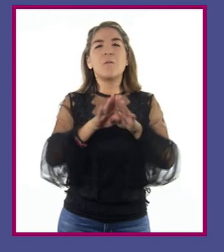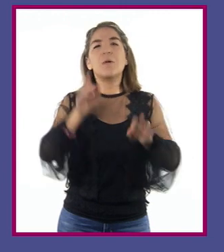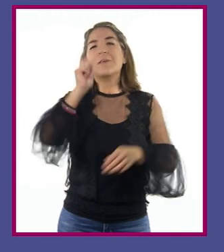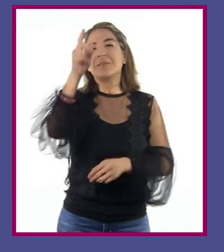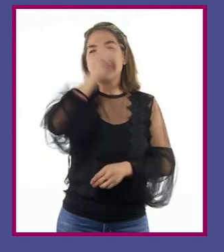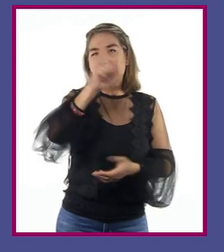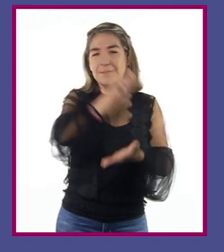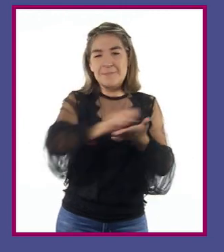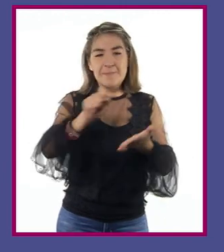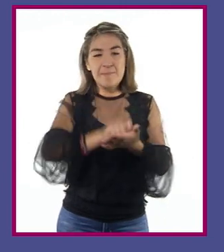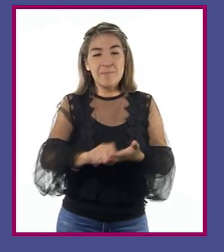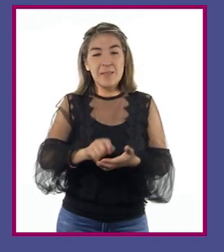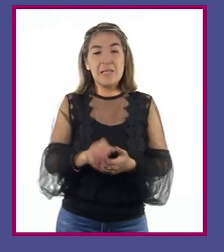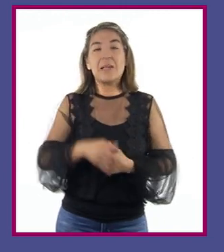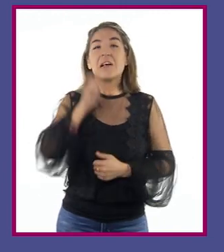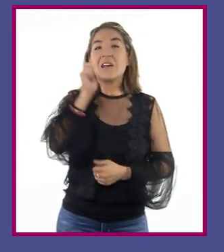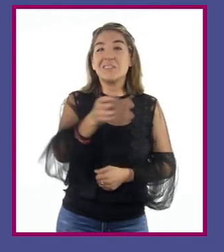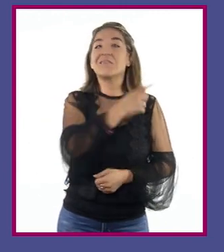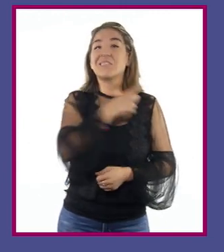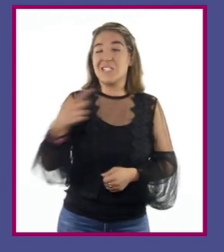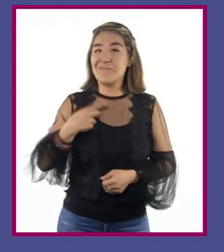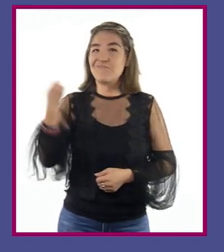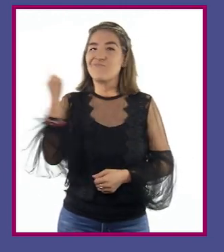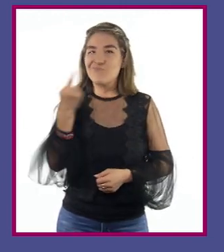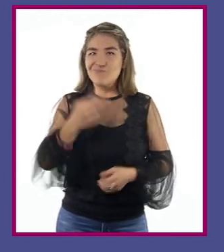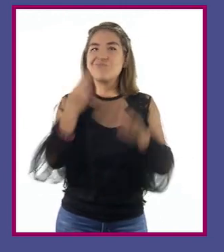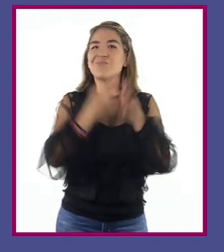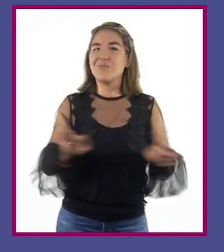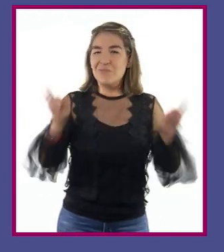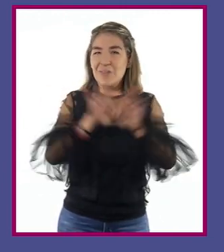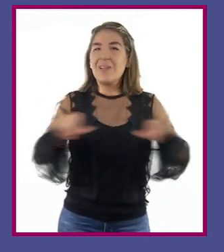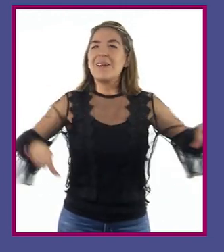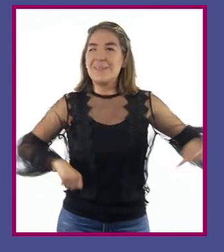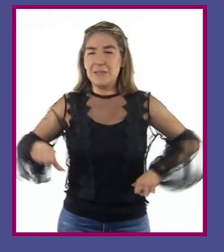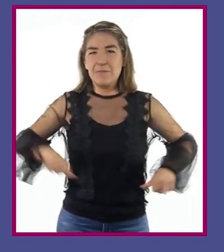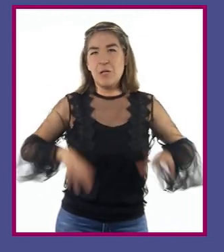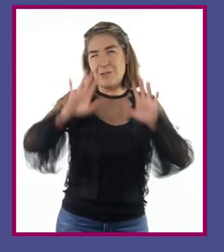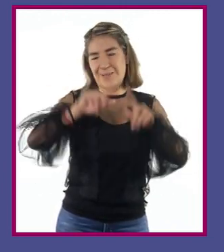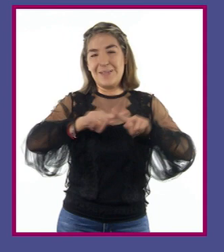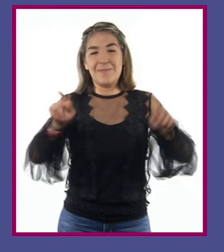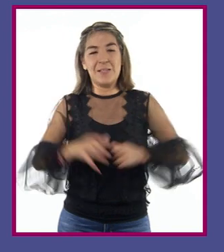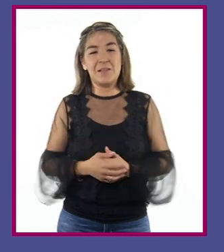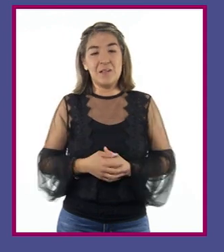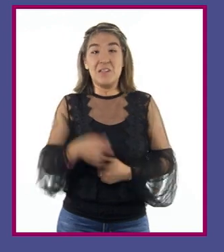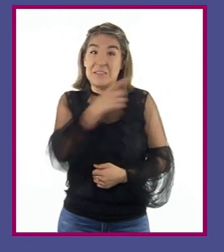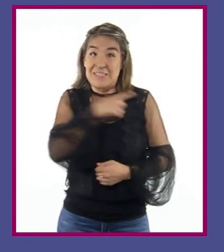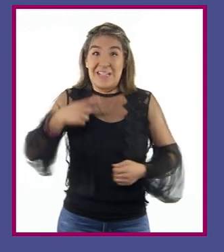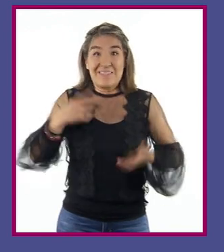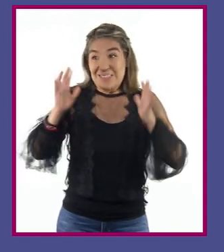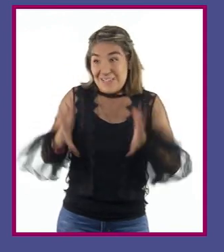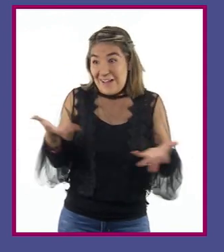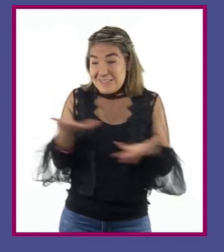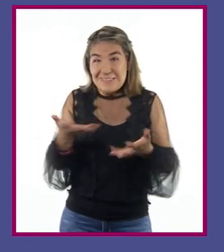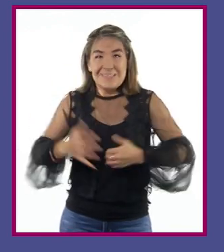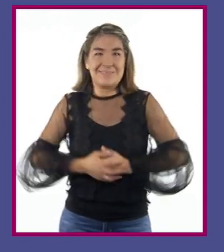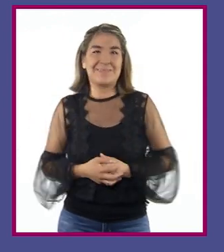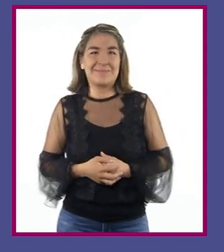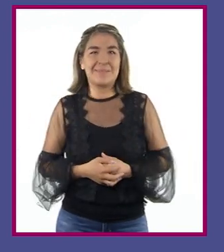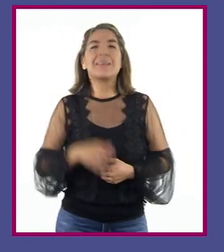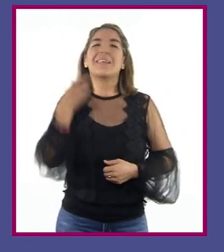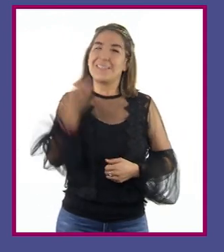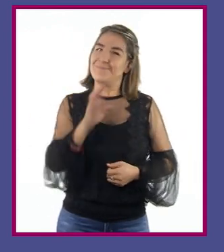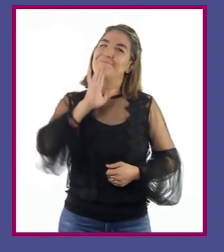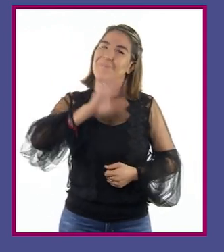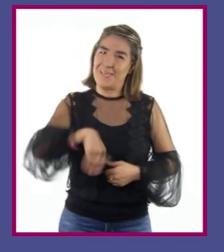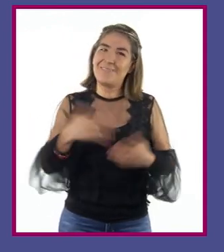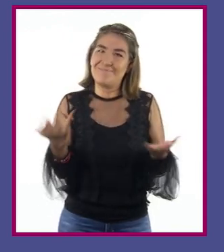escribir: es imperativo tomar acciones inminentes, en lugar de se debe hacer algo ya. Una carta